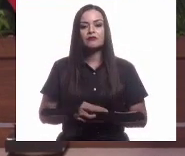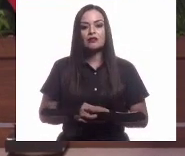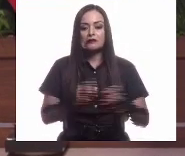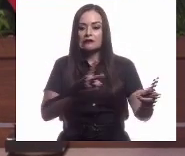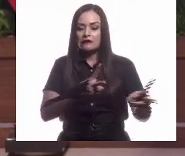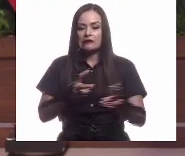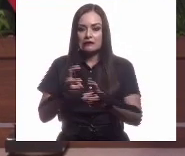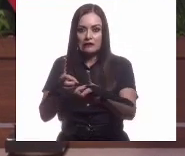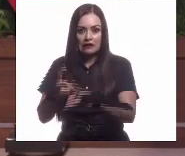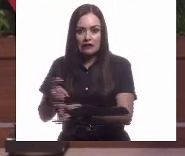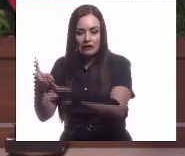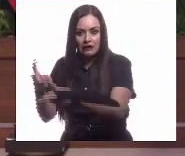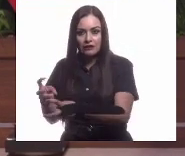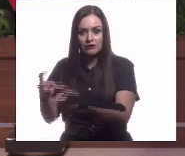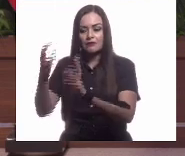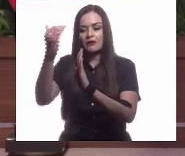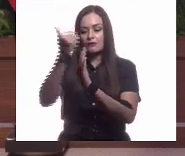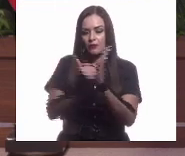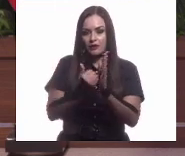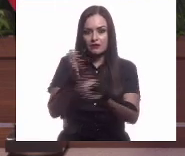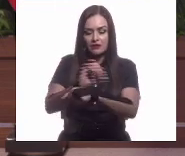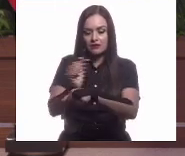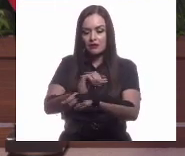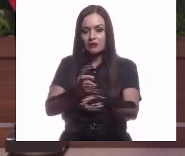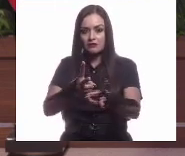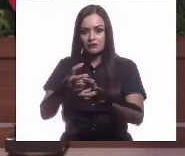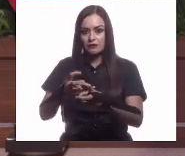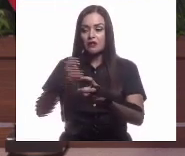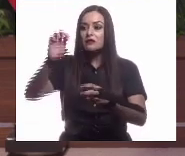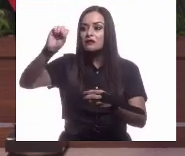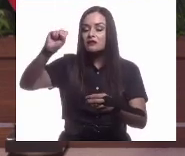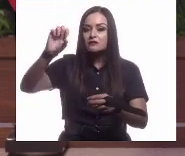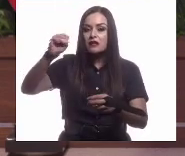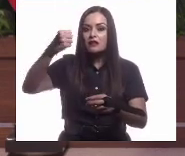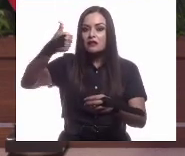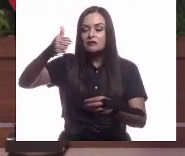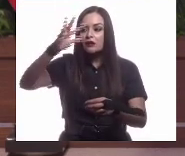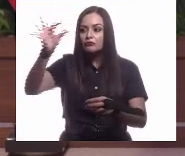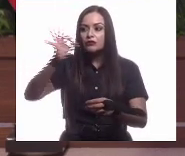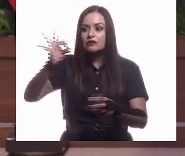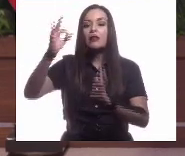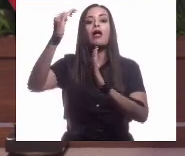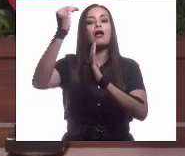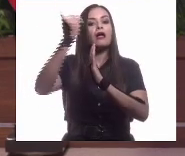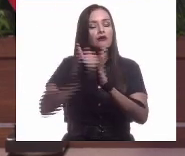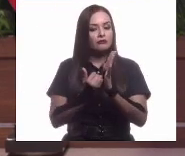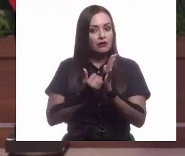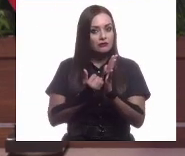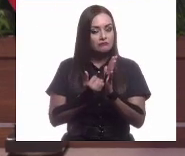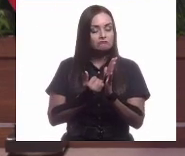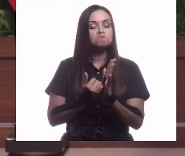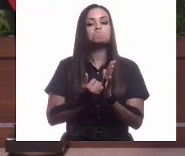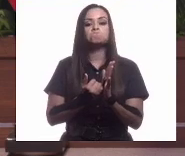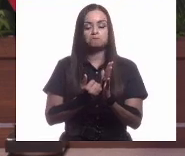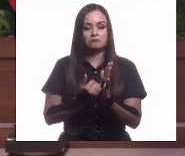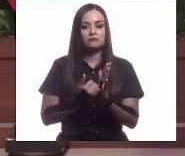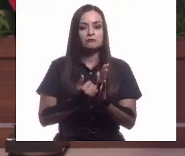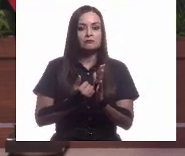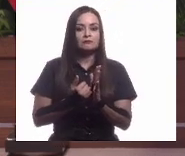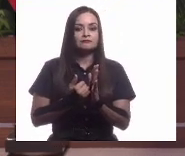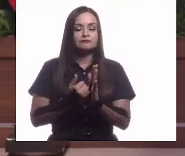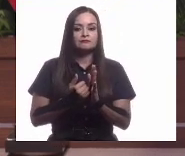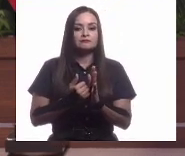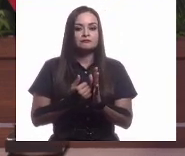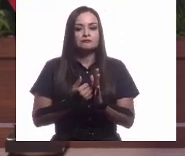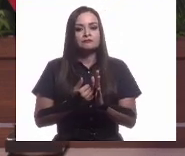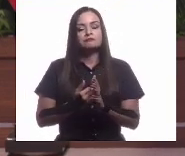44%, mientras que el robo de vehículos disminuyó en un 66% este año con respecto al 16. Con las tendencias